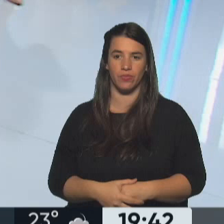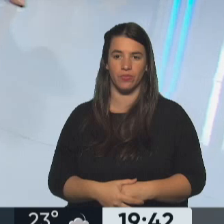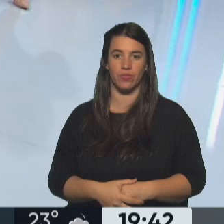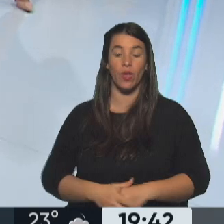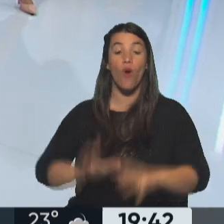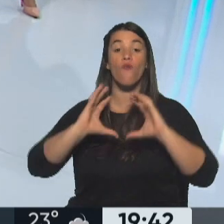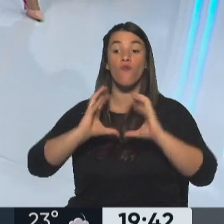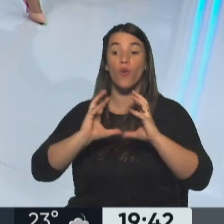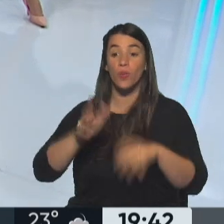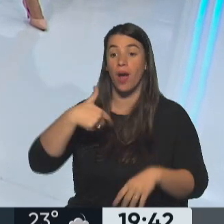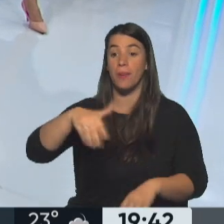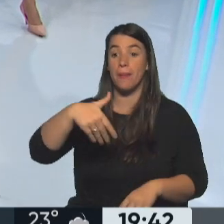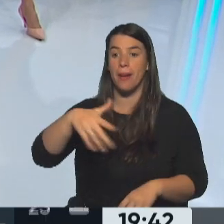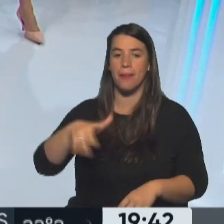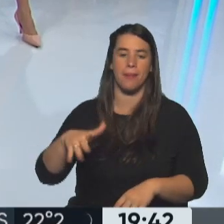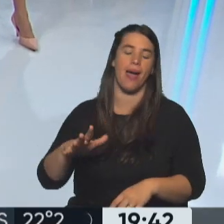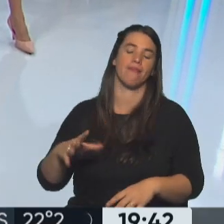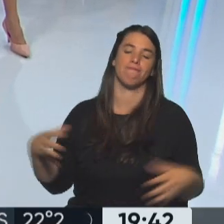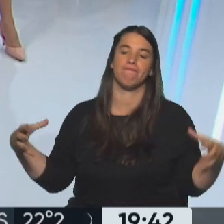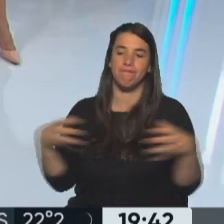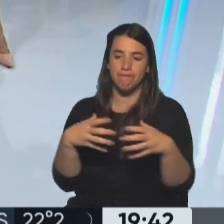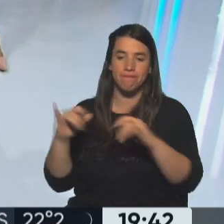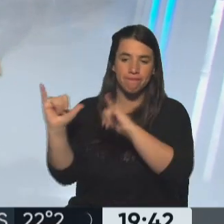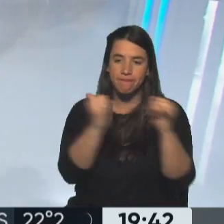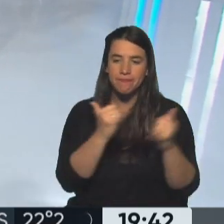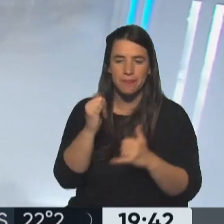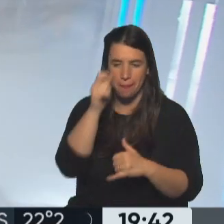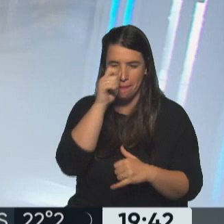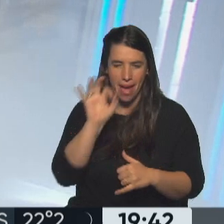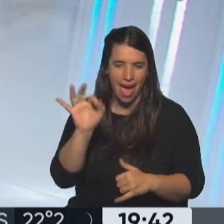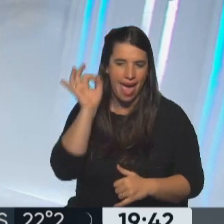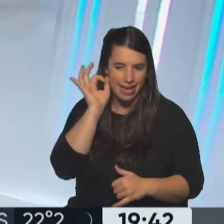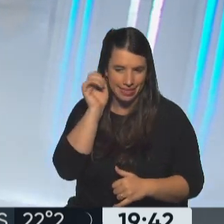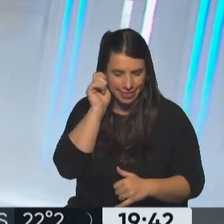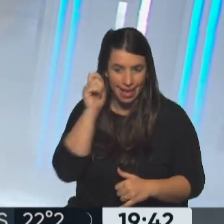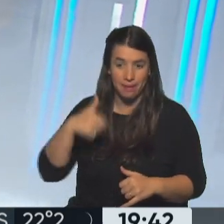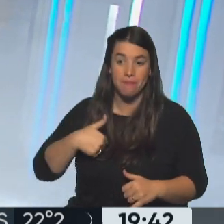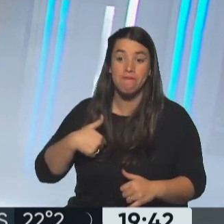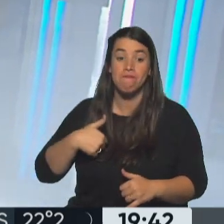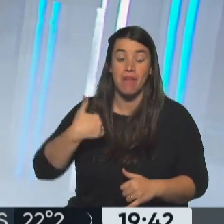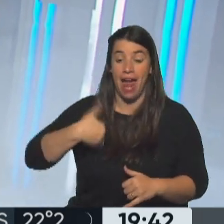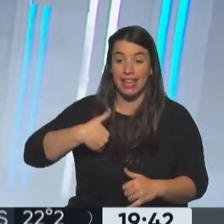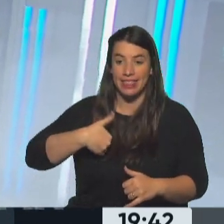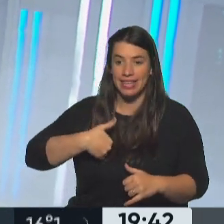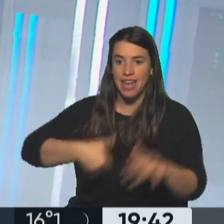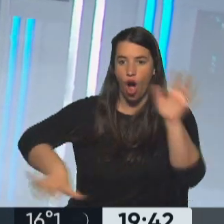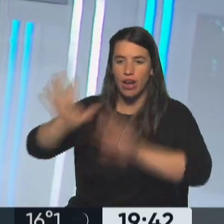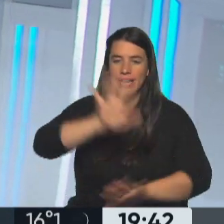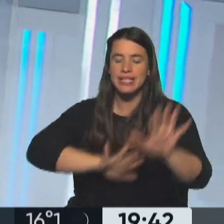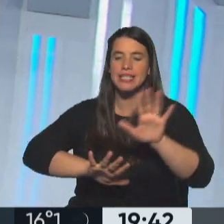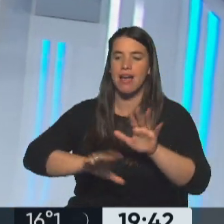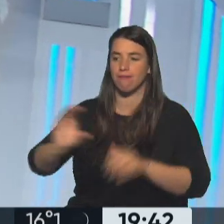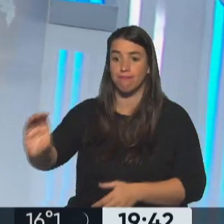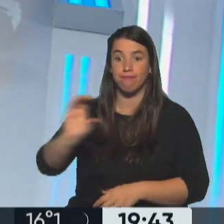fútbol se viene el sub-20 que organiza Argentina lo que generaría un ingreso de 600 millones de dólares